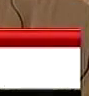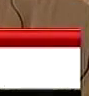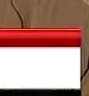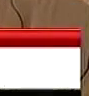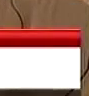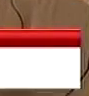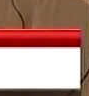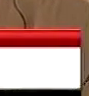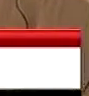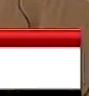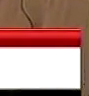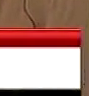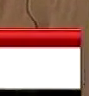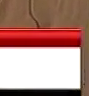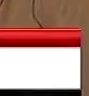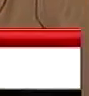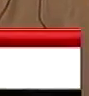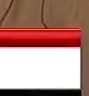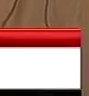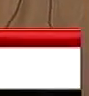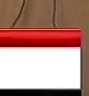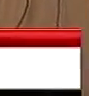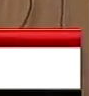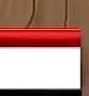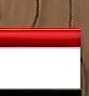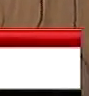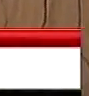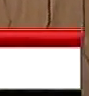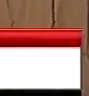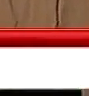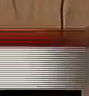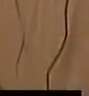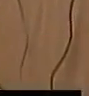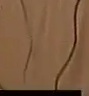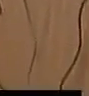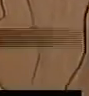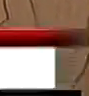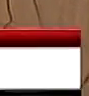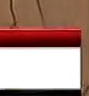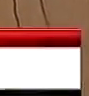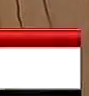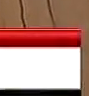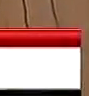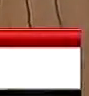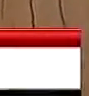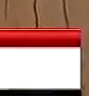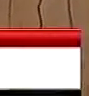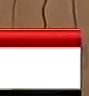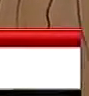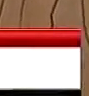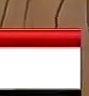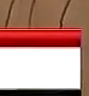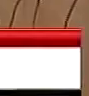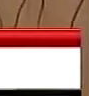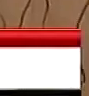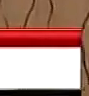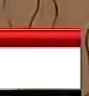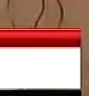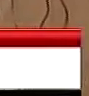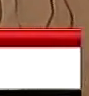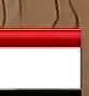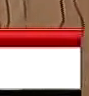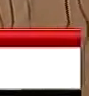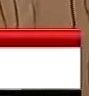Gracias, presidenta. Presidenta, a ver, primero un poco hacer una aclaración, ¿no? La congresista